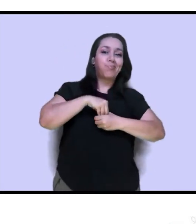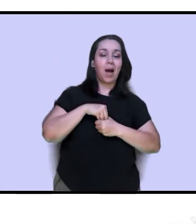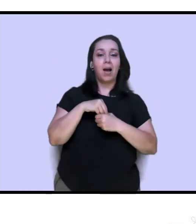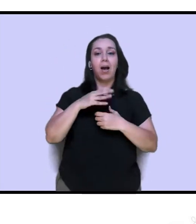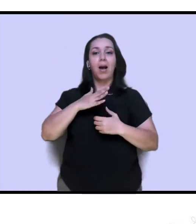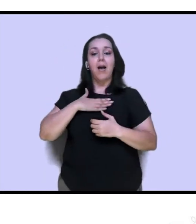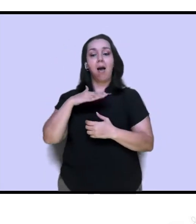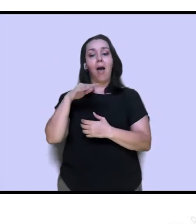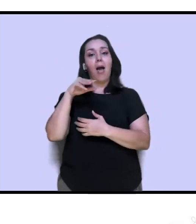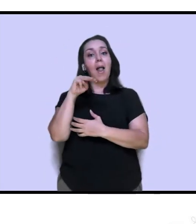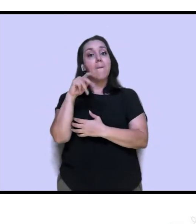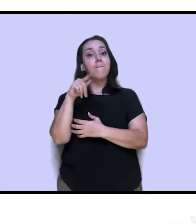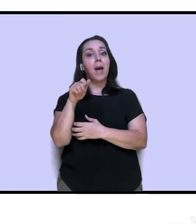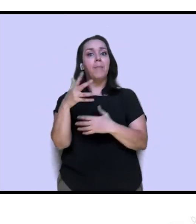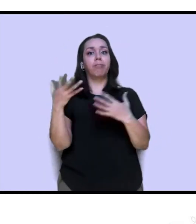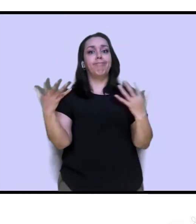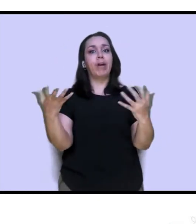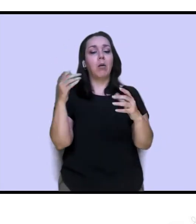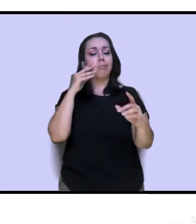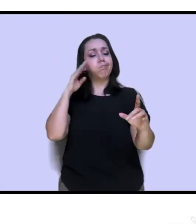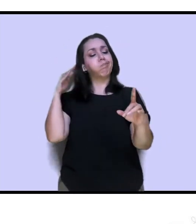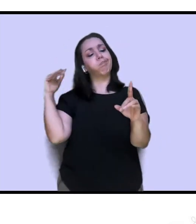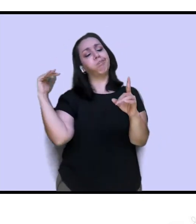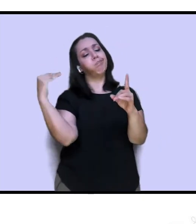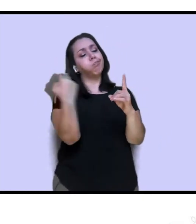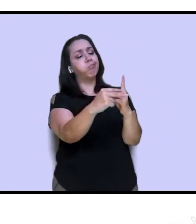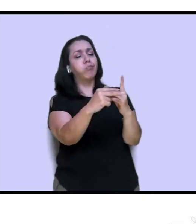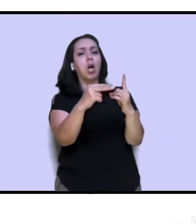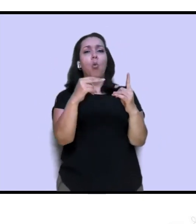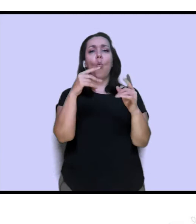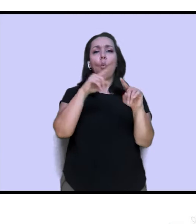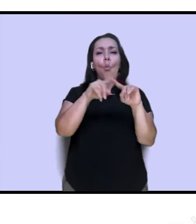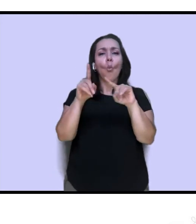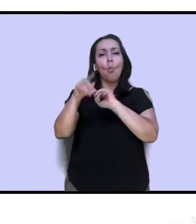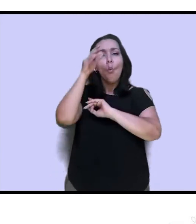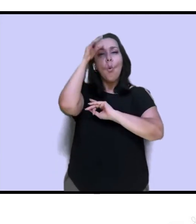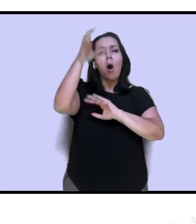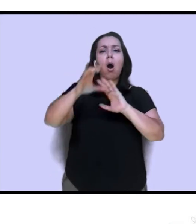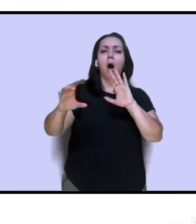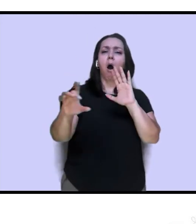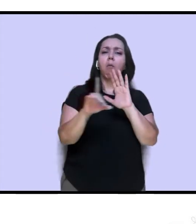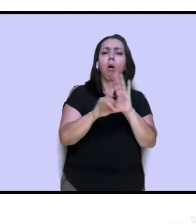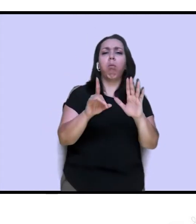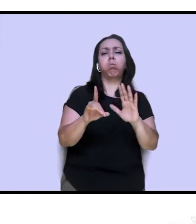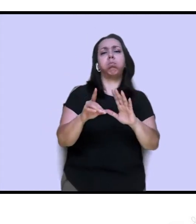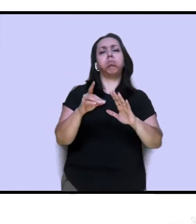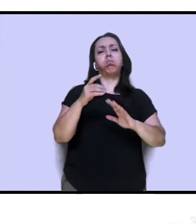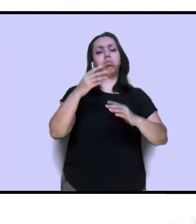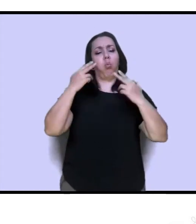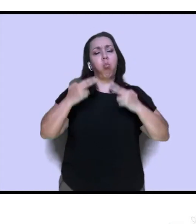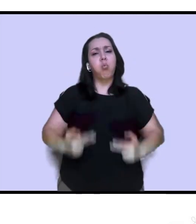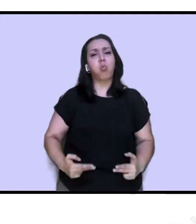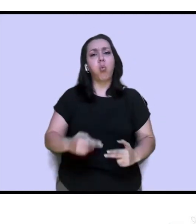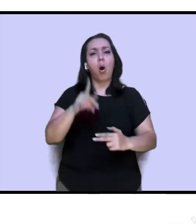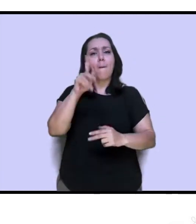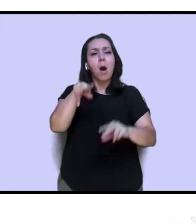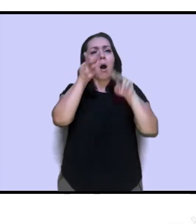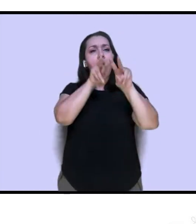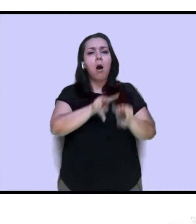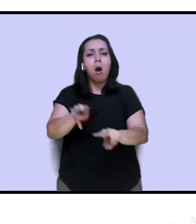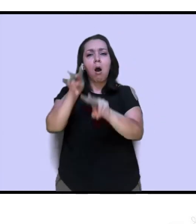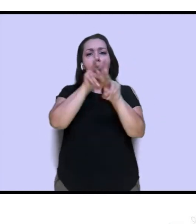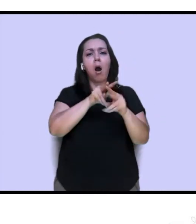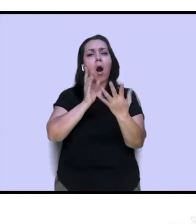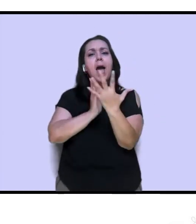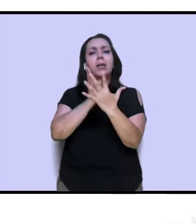historias. El Ministerio de Educación Pública, desde el enfoque de educación intercultural y de derechos humanos, vela por su